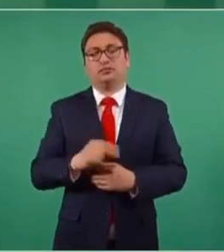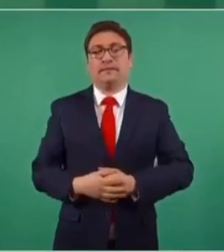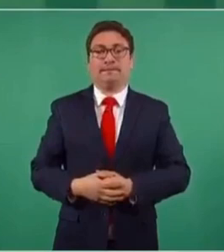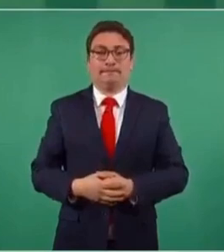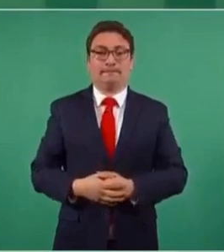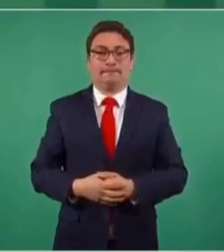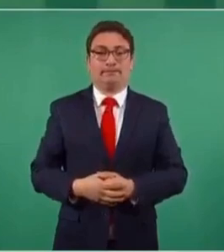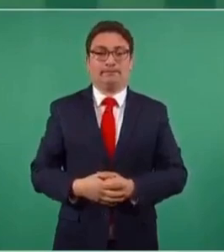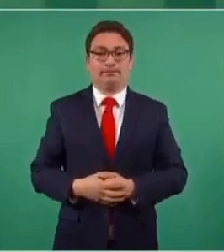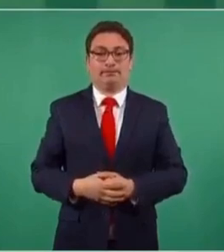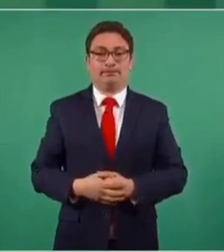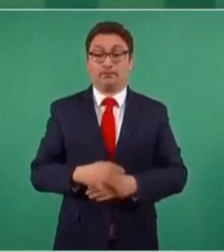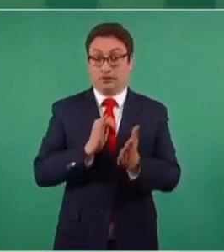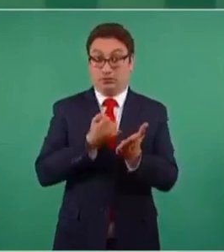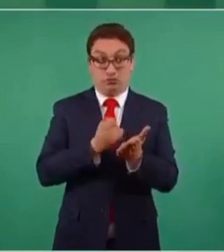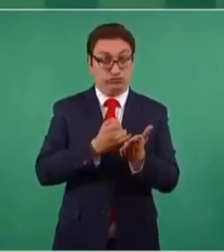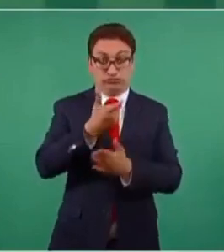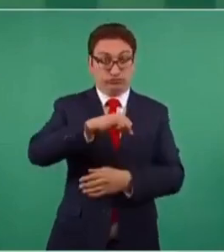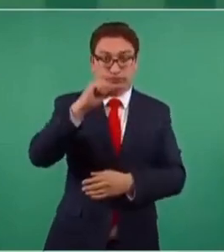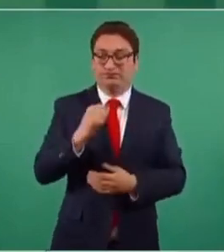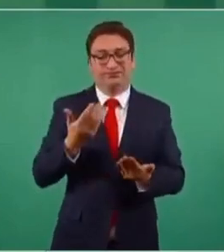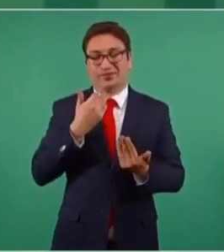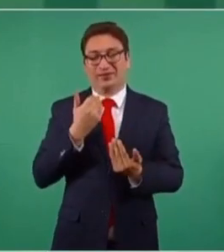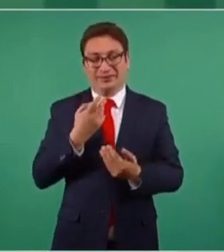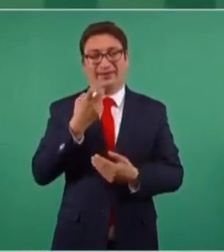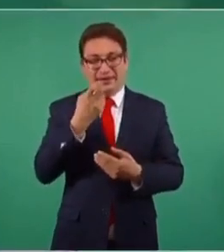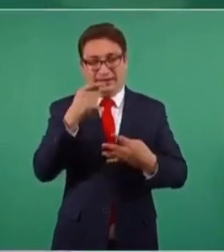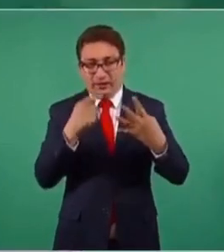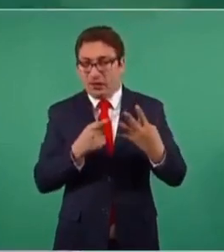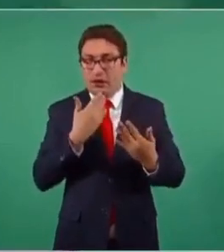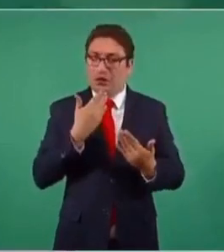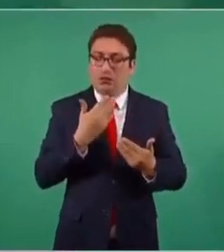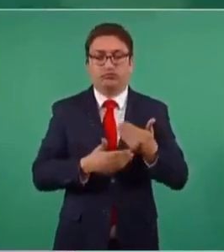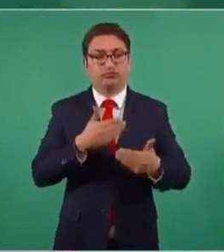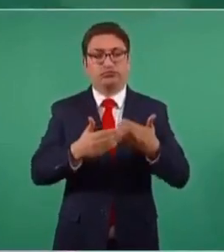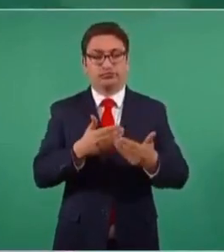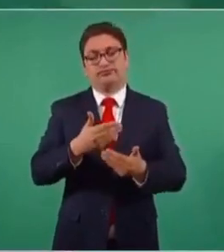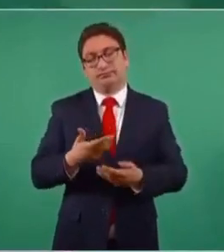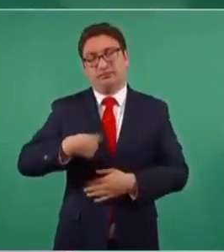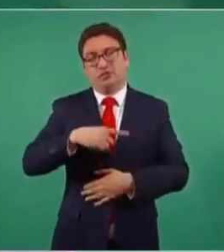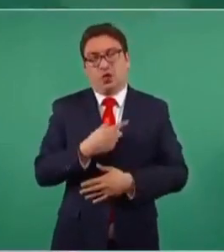se aumentaron los impuestos. Entonces, fueron muy buenos resultados y es una fórmula,